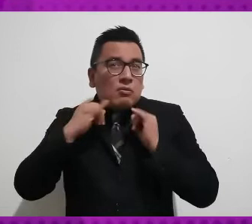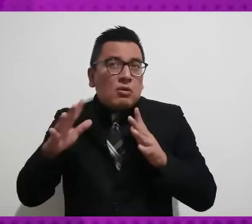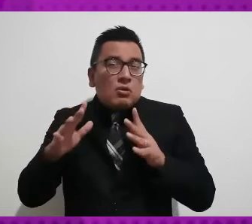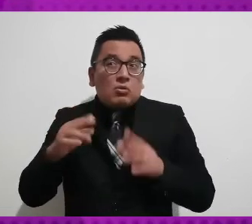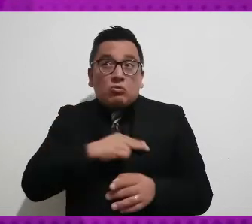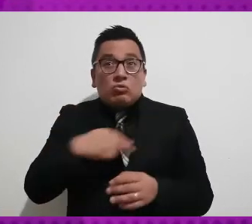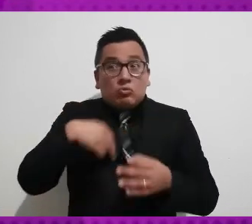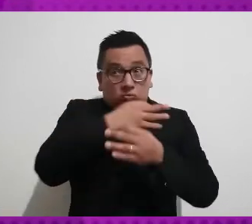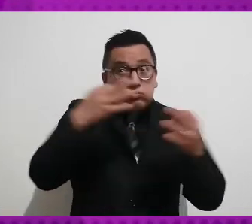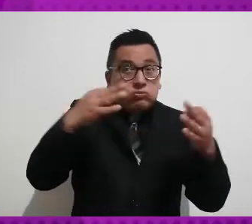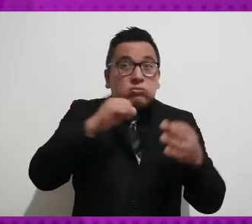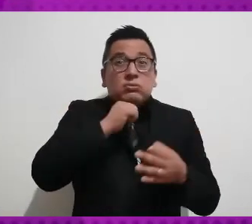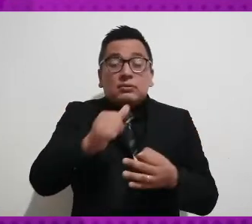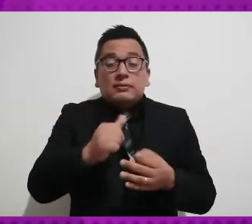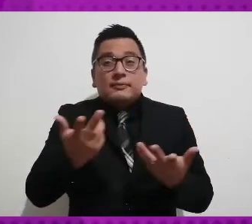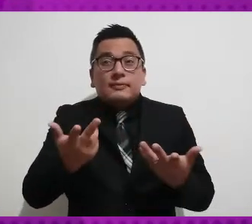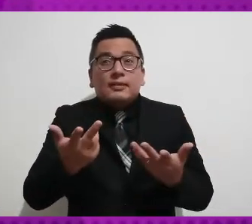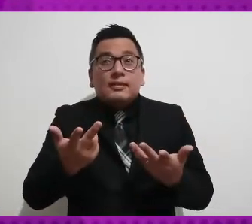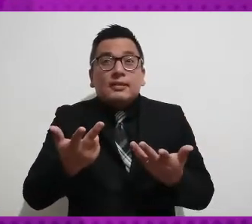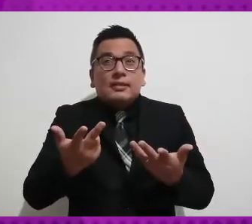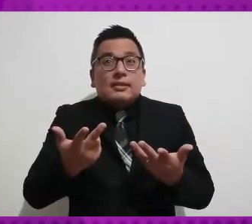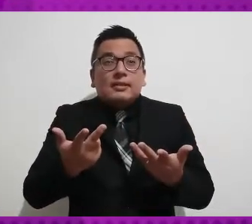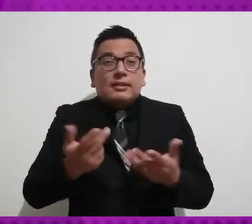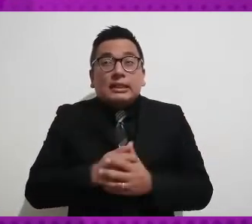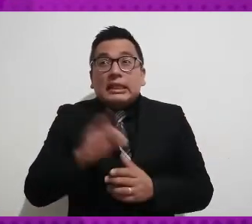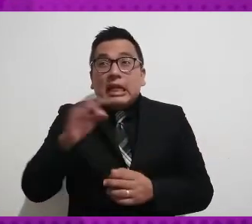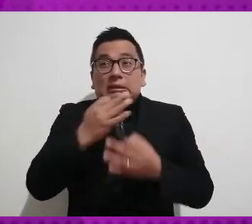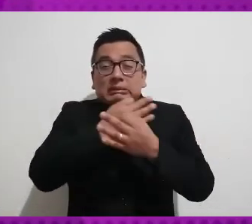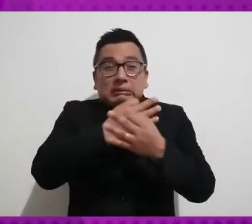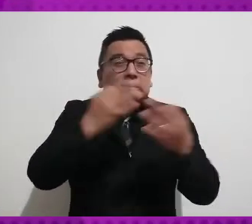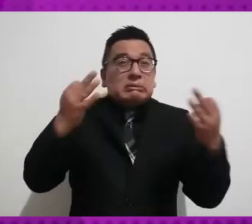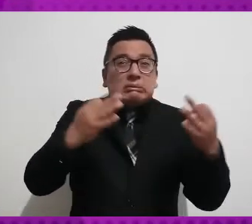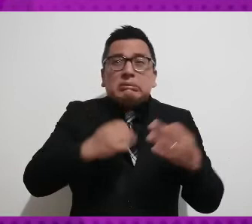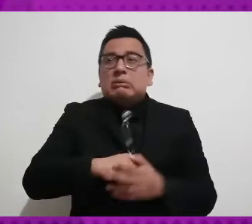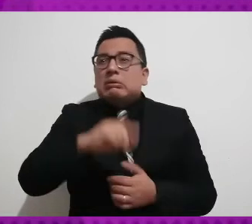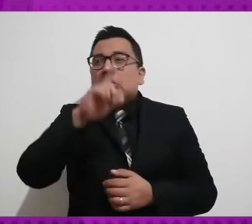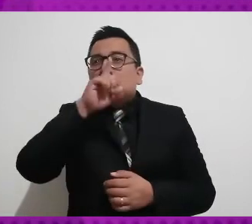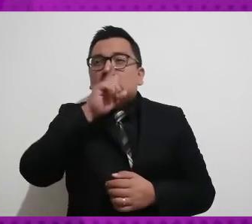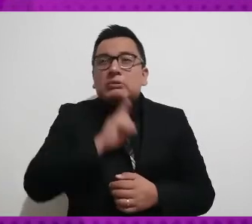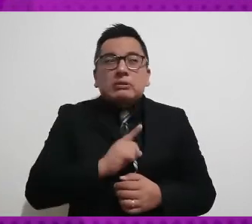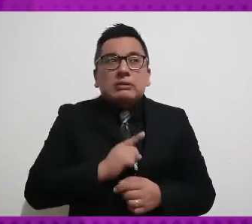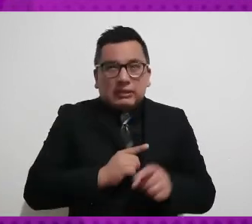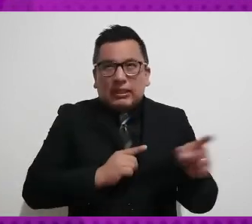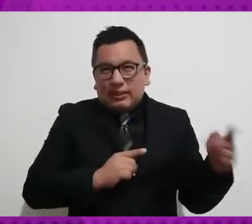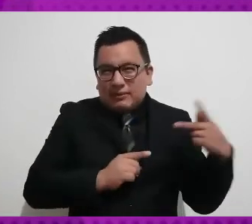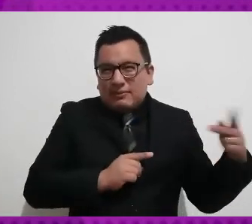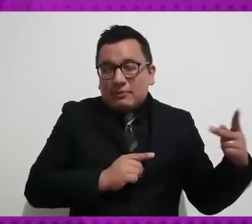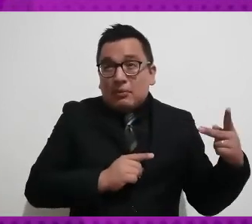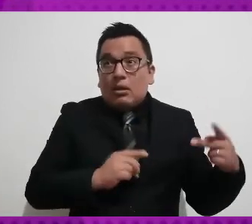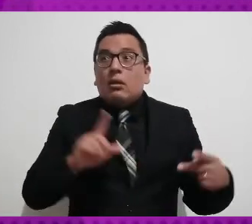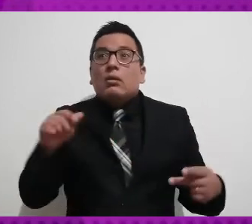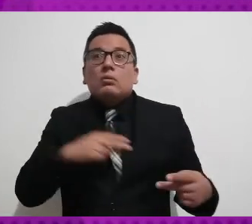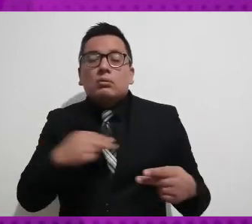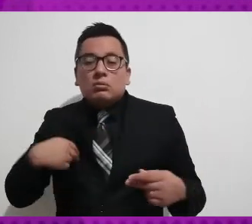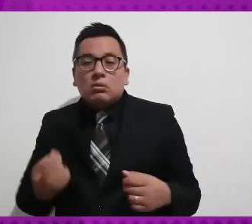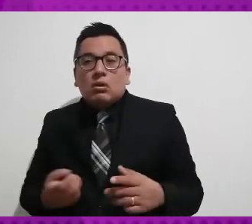información, bueno, pues aun y cuando se emite una noticia falsa, es muy difícil ya después que tú puedas